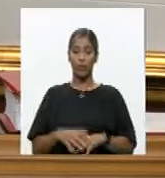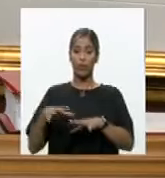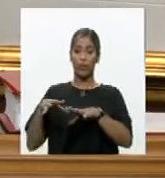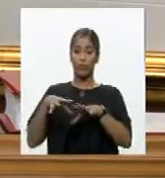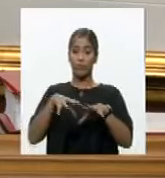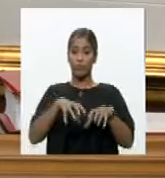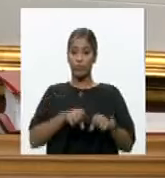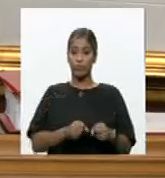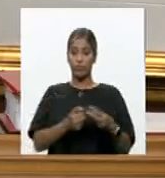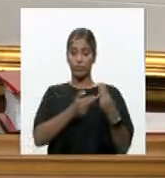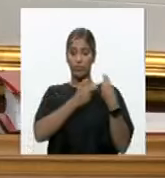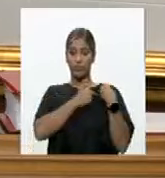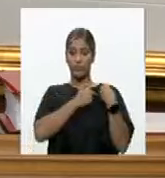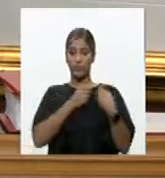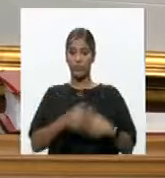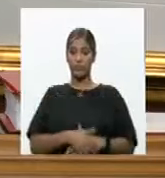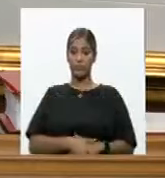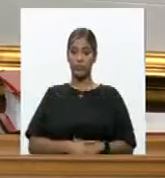sus responsabilidades.